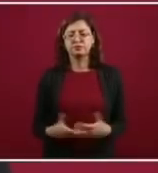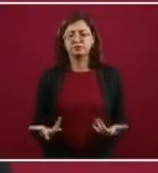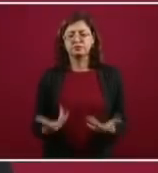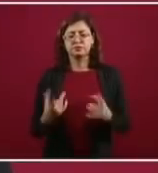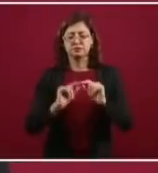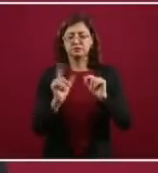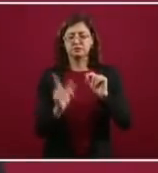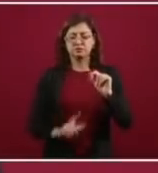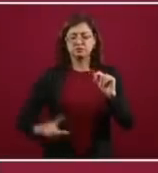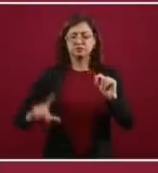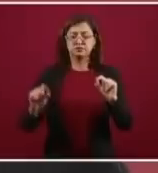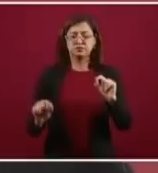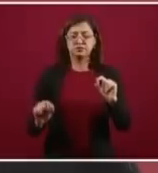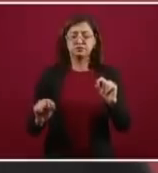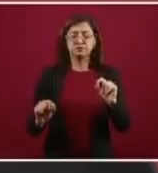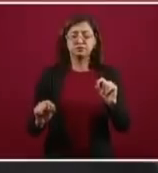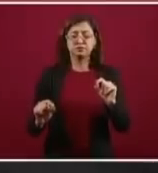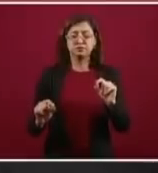representa